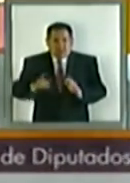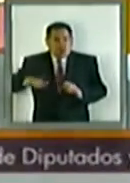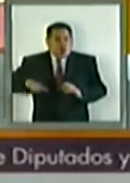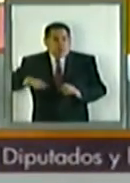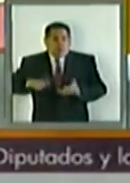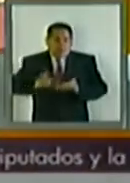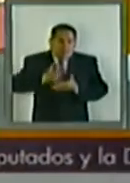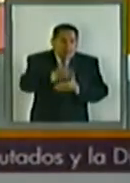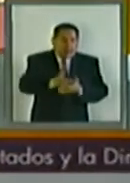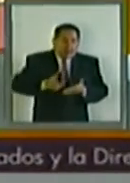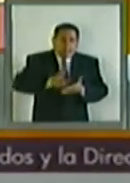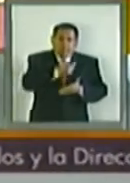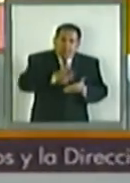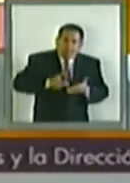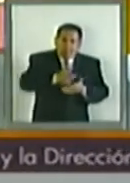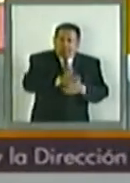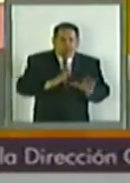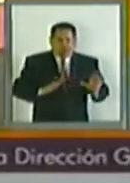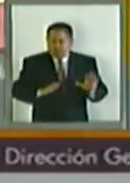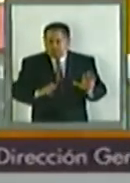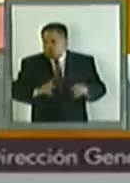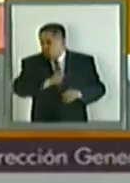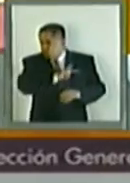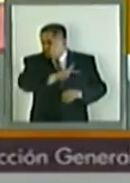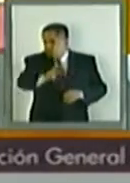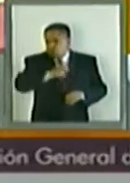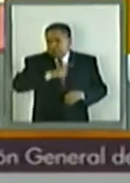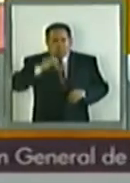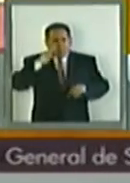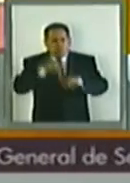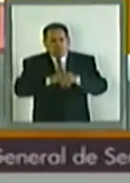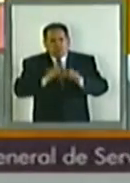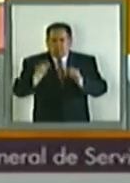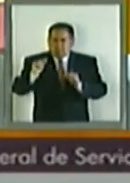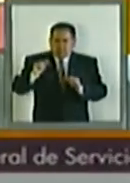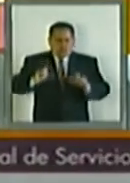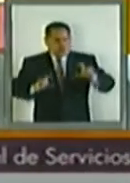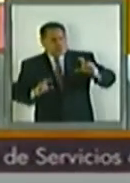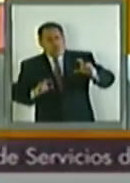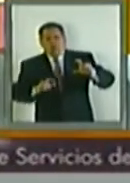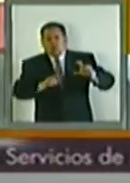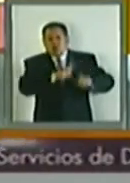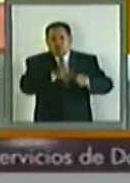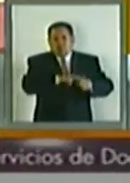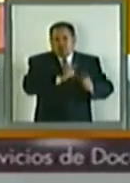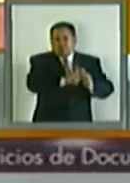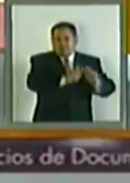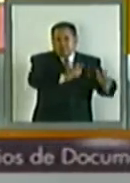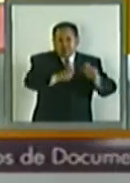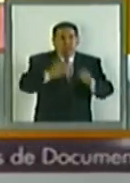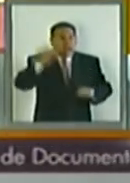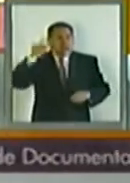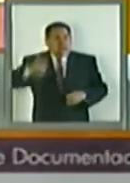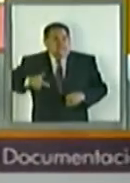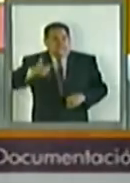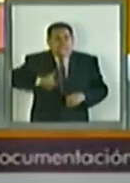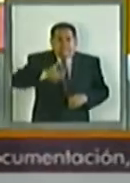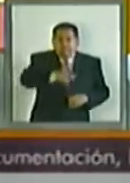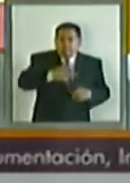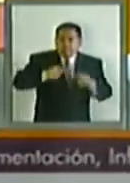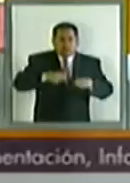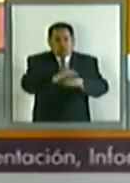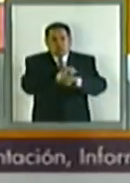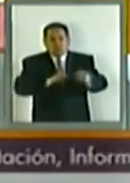subsidios, todos los ciudadanos, sin excepción, asumíamos todos los costos de las personas que utilizaban un vehículo. Todos